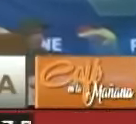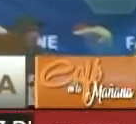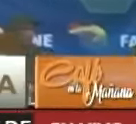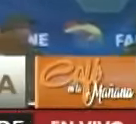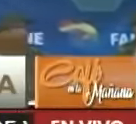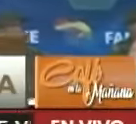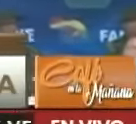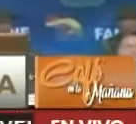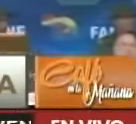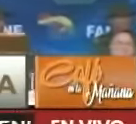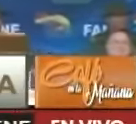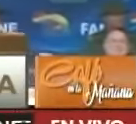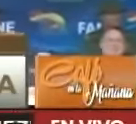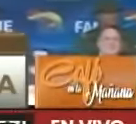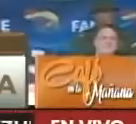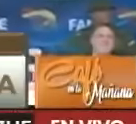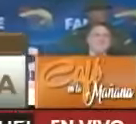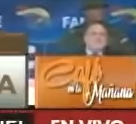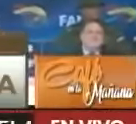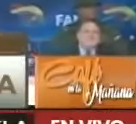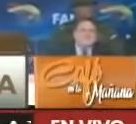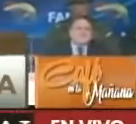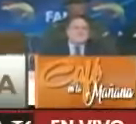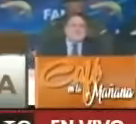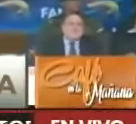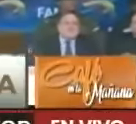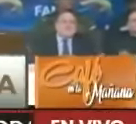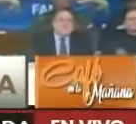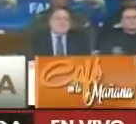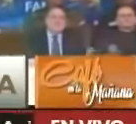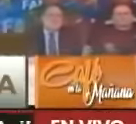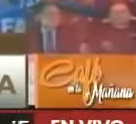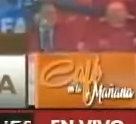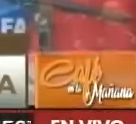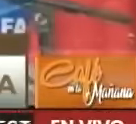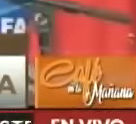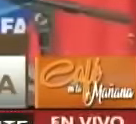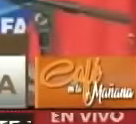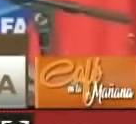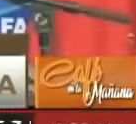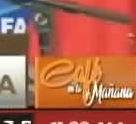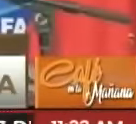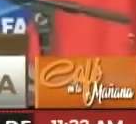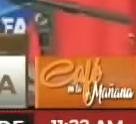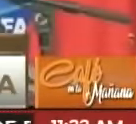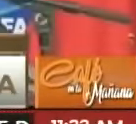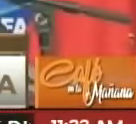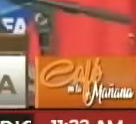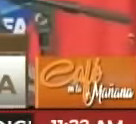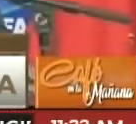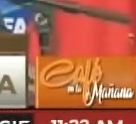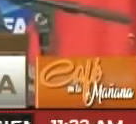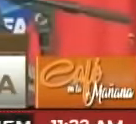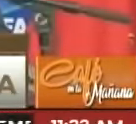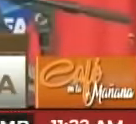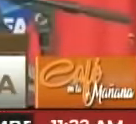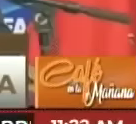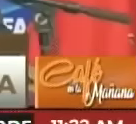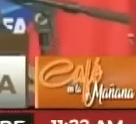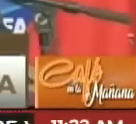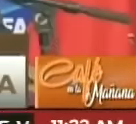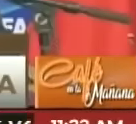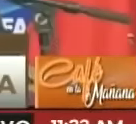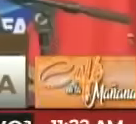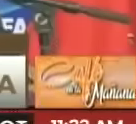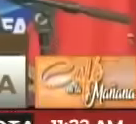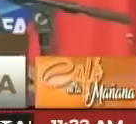diría, incluso espiritualidad diferente, porque ya no es el